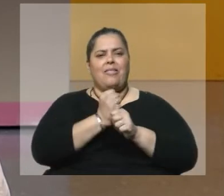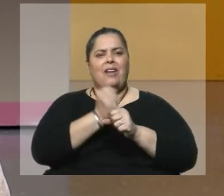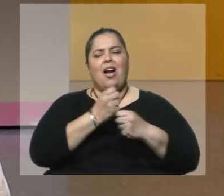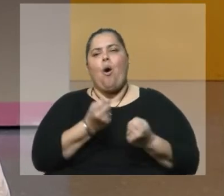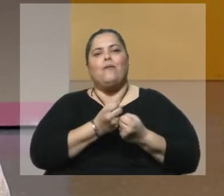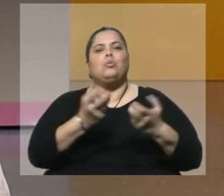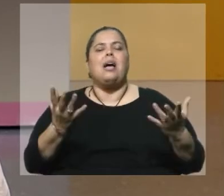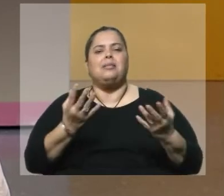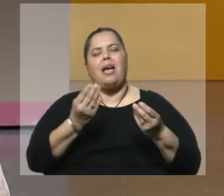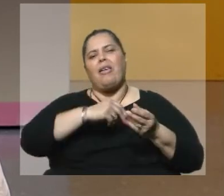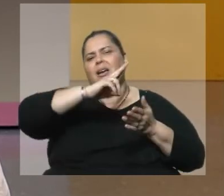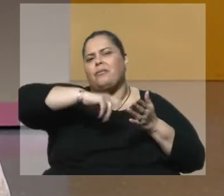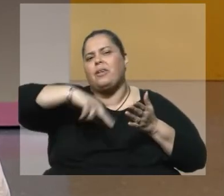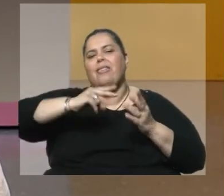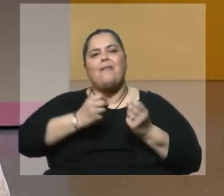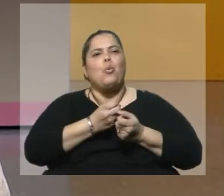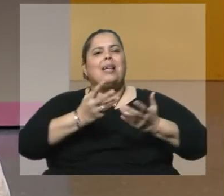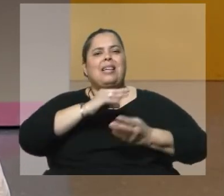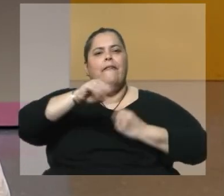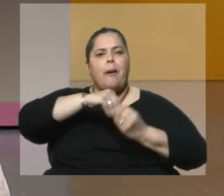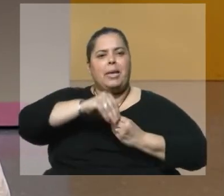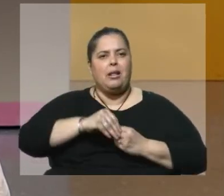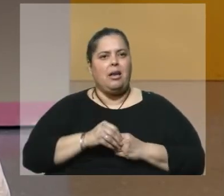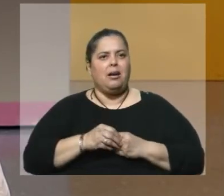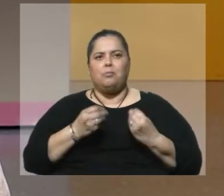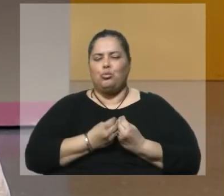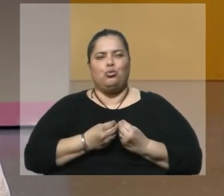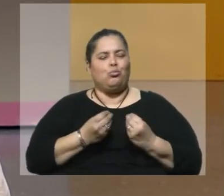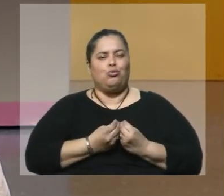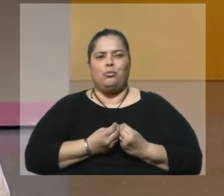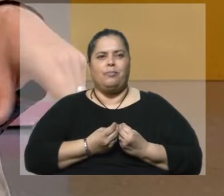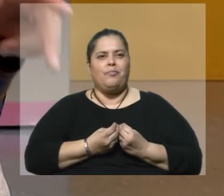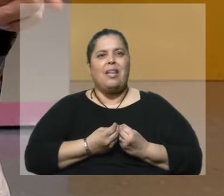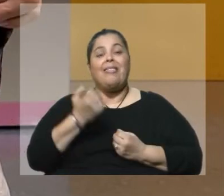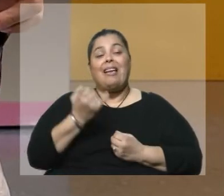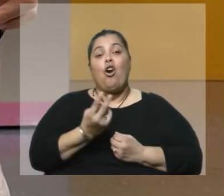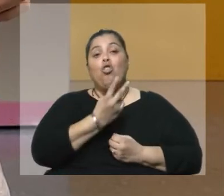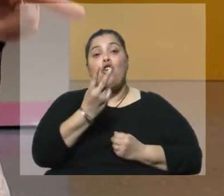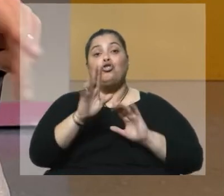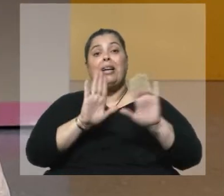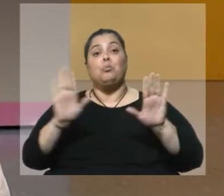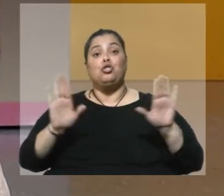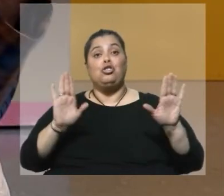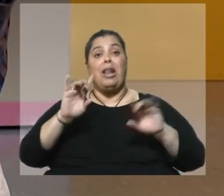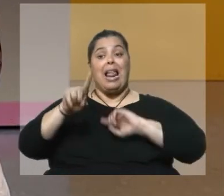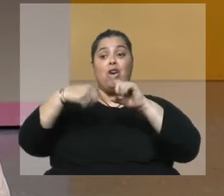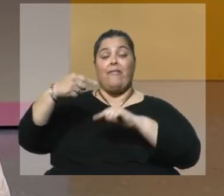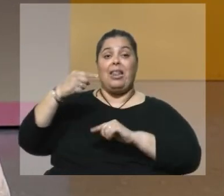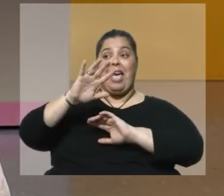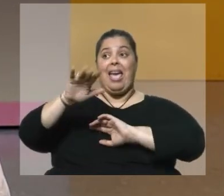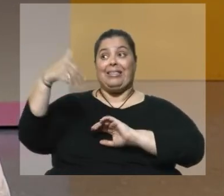de trabajo, de familia. Sí, tengo dos exposiciones en el exterior el año que viene, otra